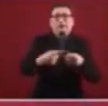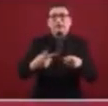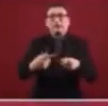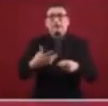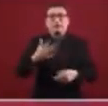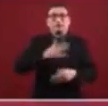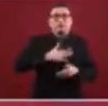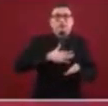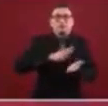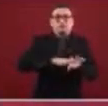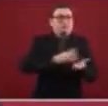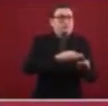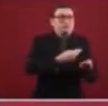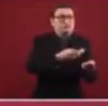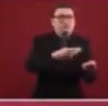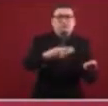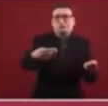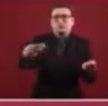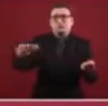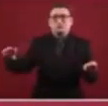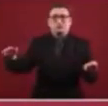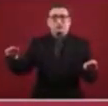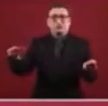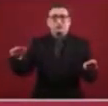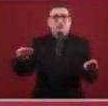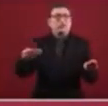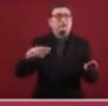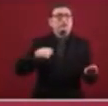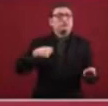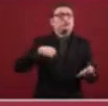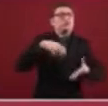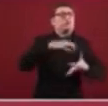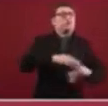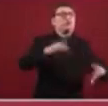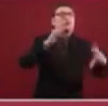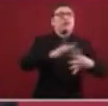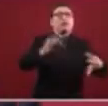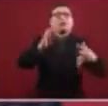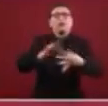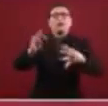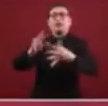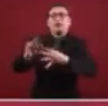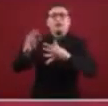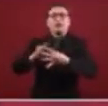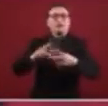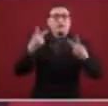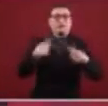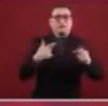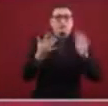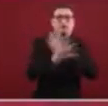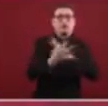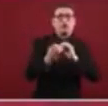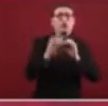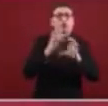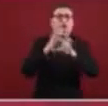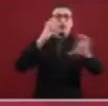mis volantes y hablaba ahí a los que iban en el camión